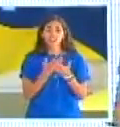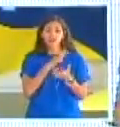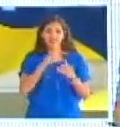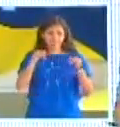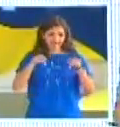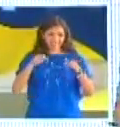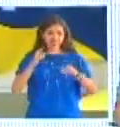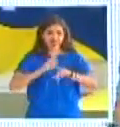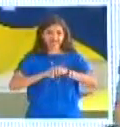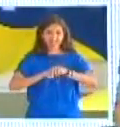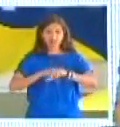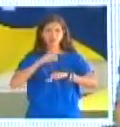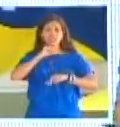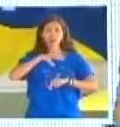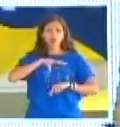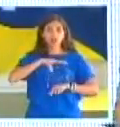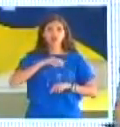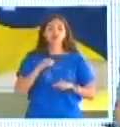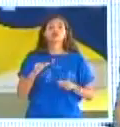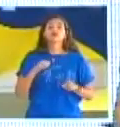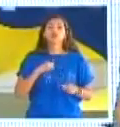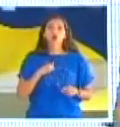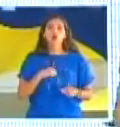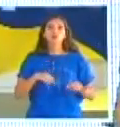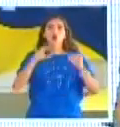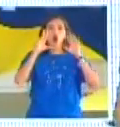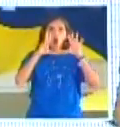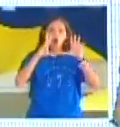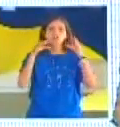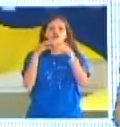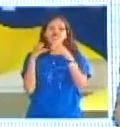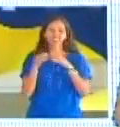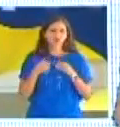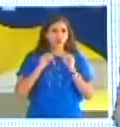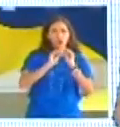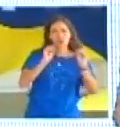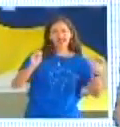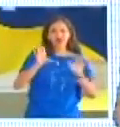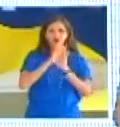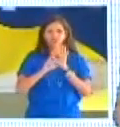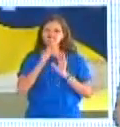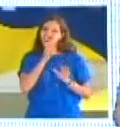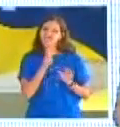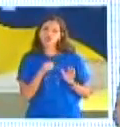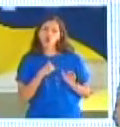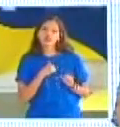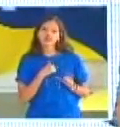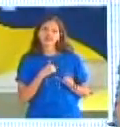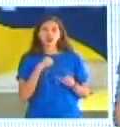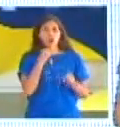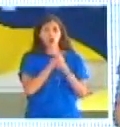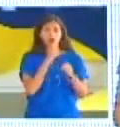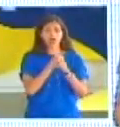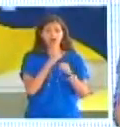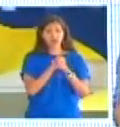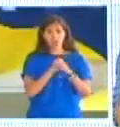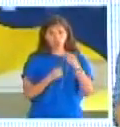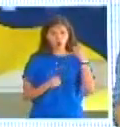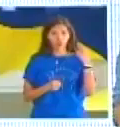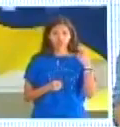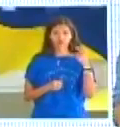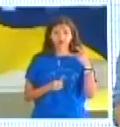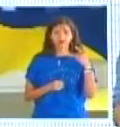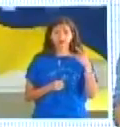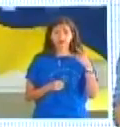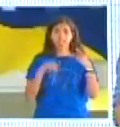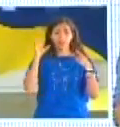histórica son, entre otros, los 8 sectores que yo convoqué a la constituyente. ¿Quiénes son? Los trabajadores y trabajadoras